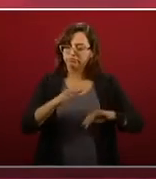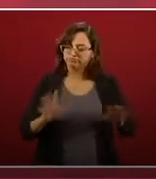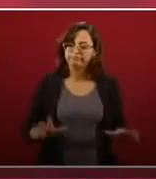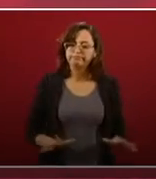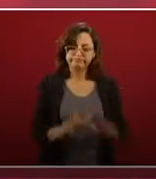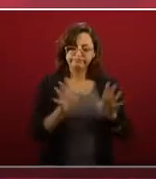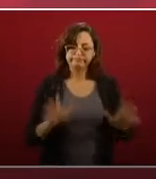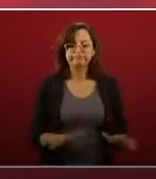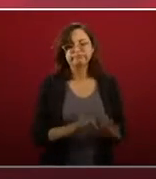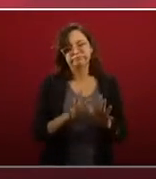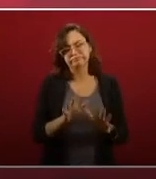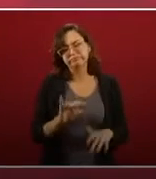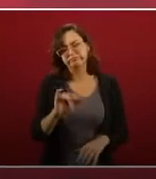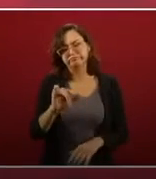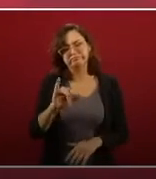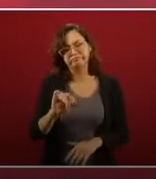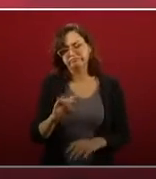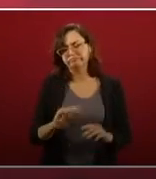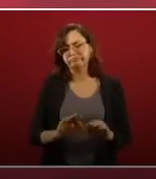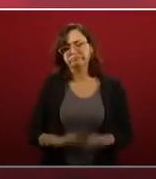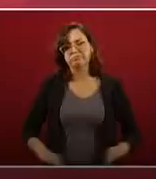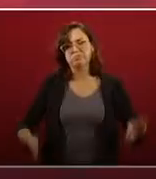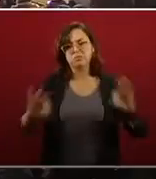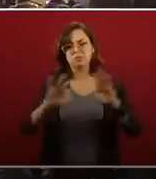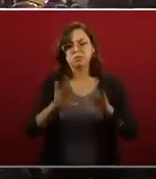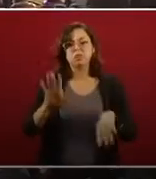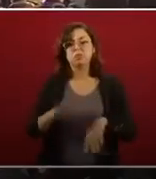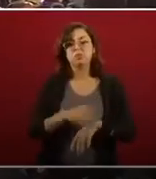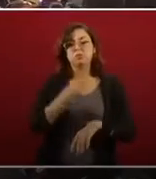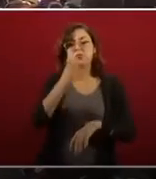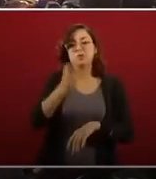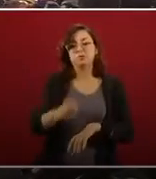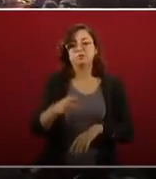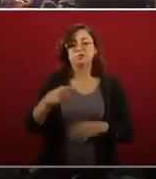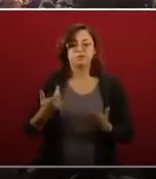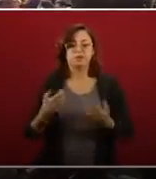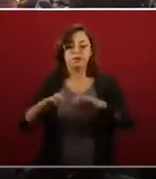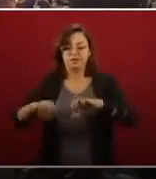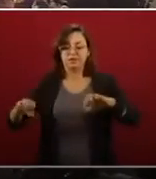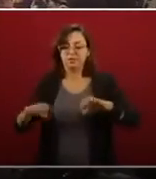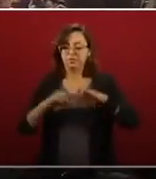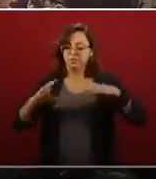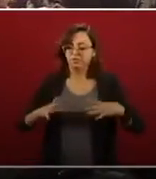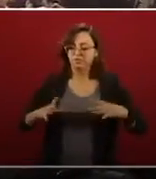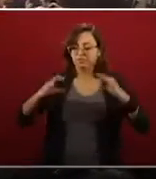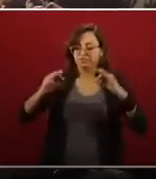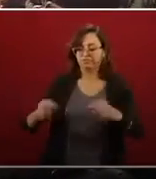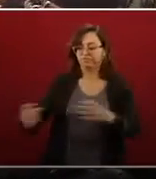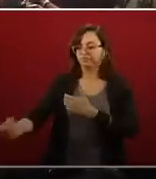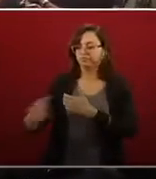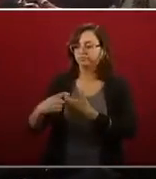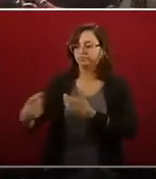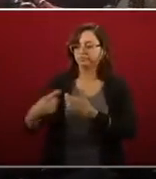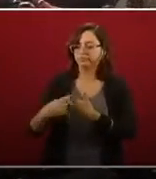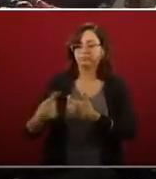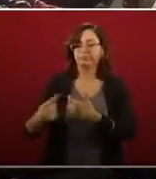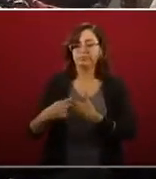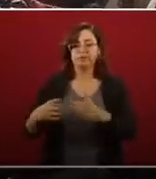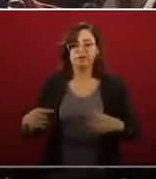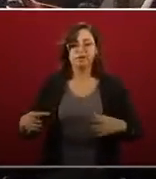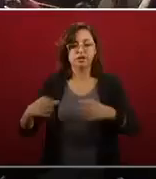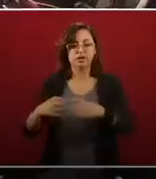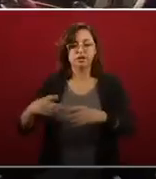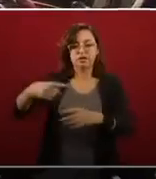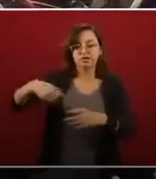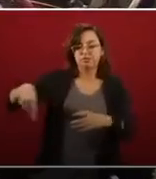Para eso fue la creación de este gabinete y hay, repito,